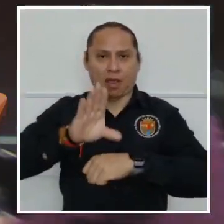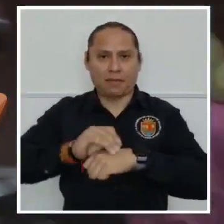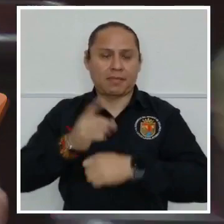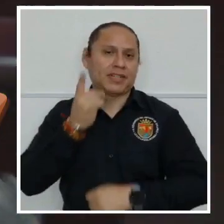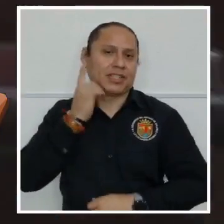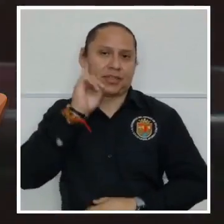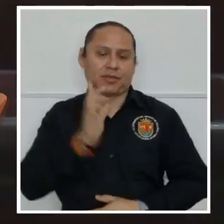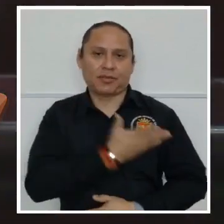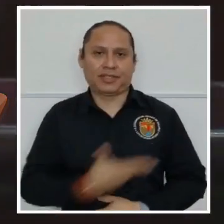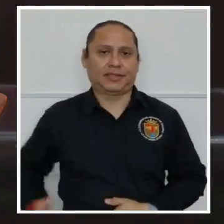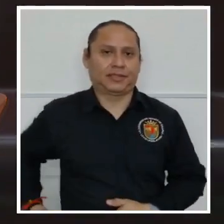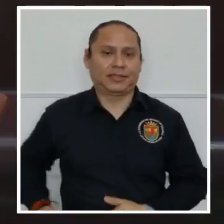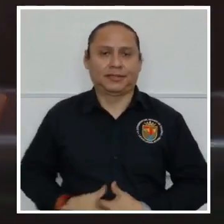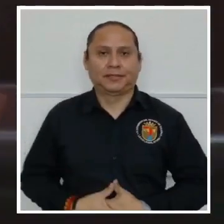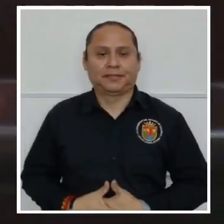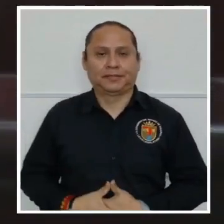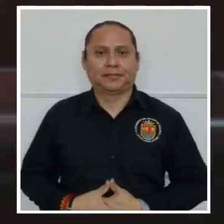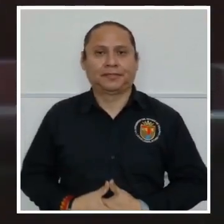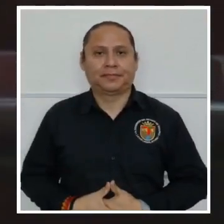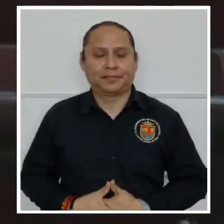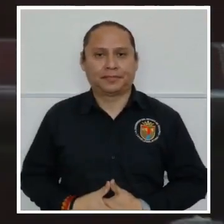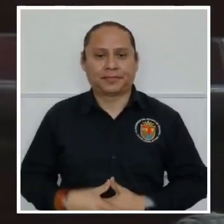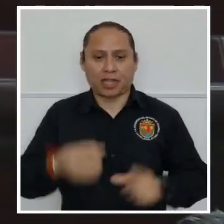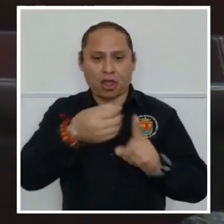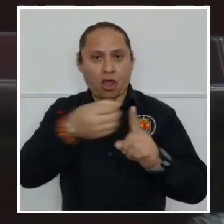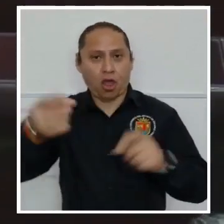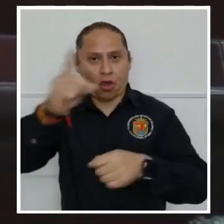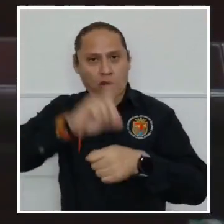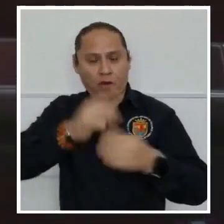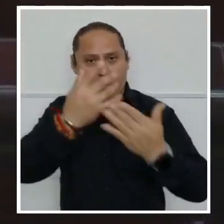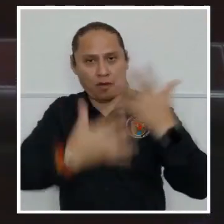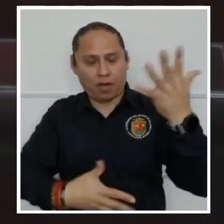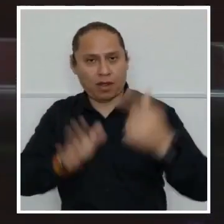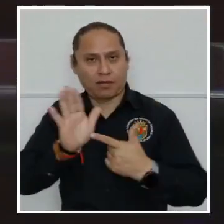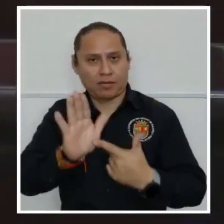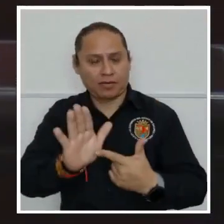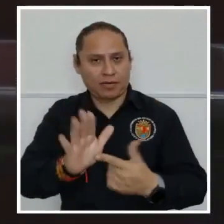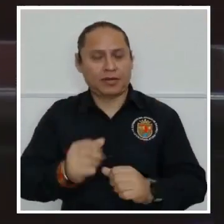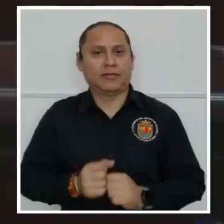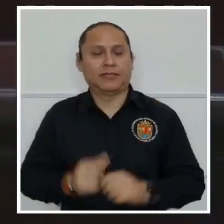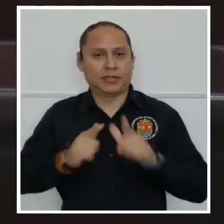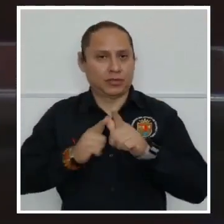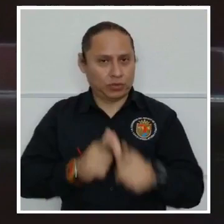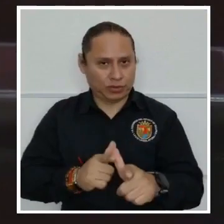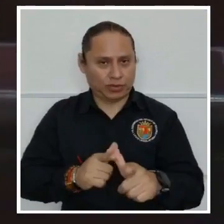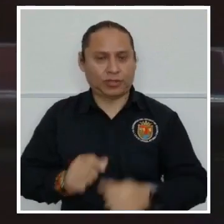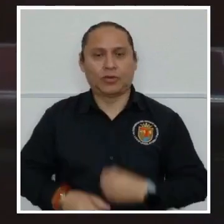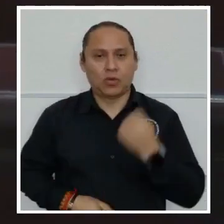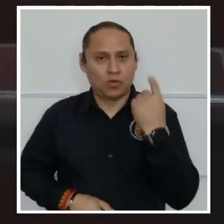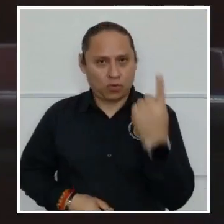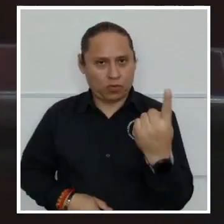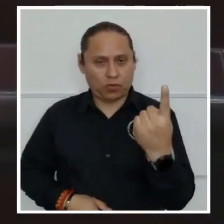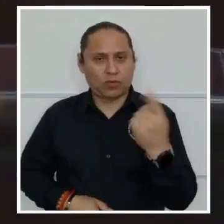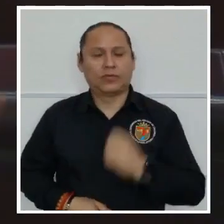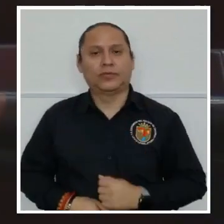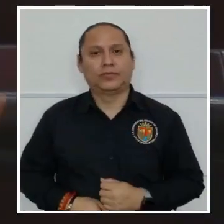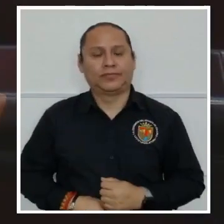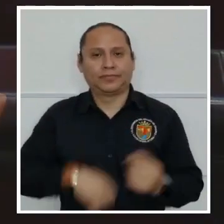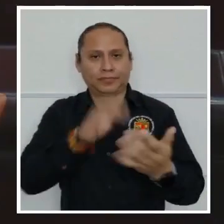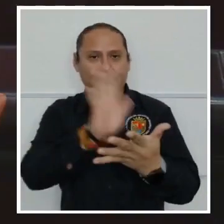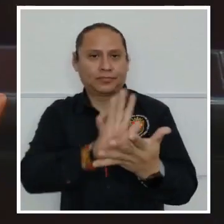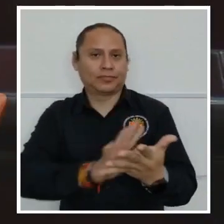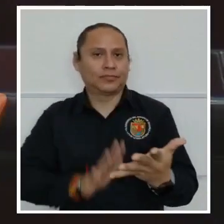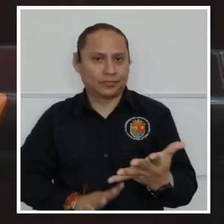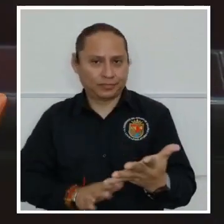permiso, diputada presidenta. El orden del día de la presente sesión ordinaria es el siguiente. Punto